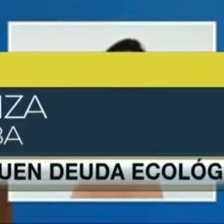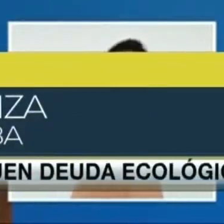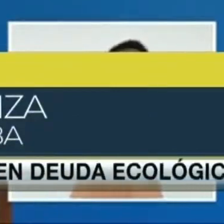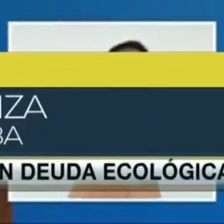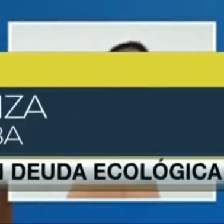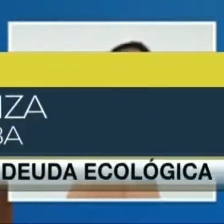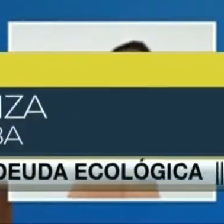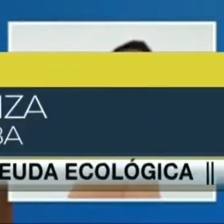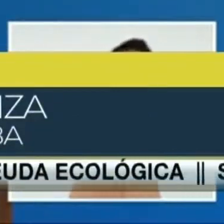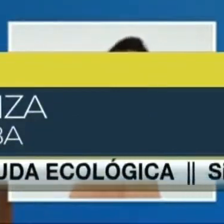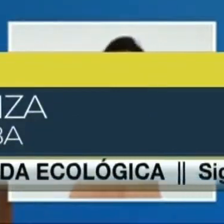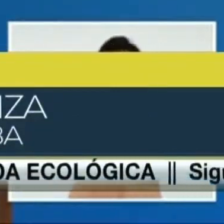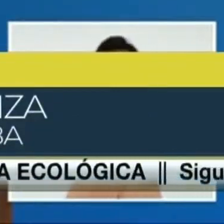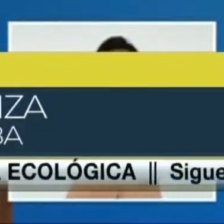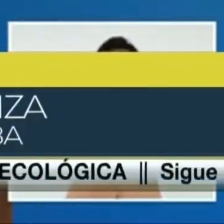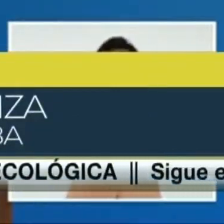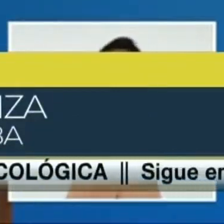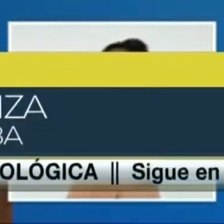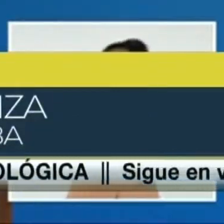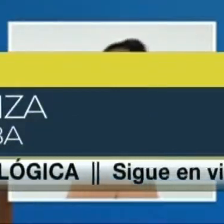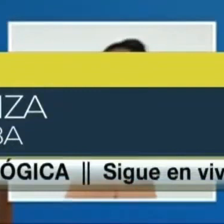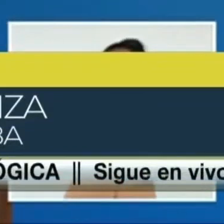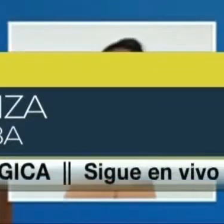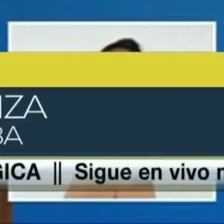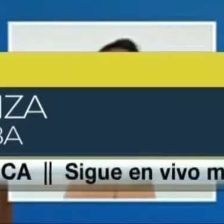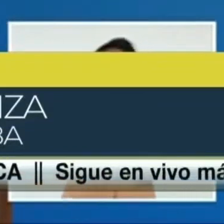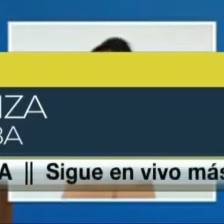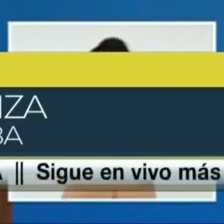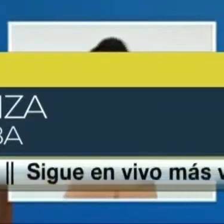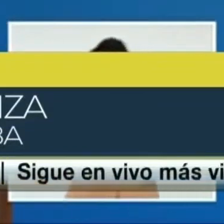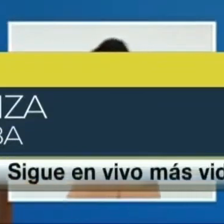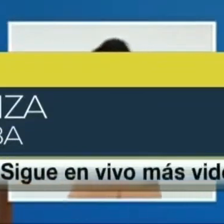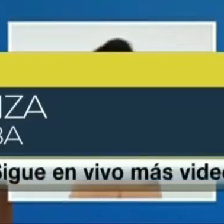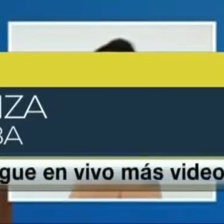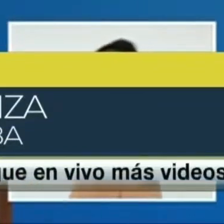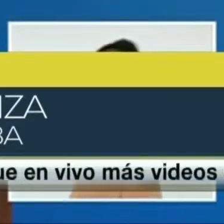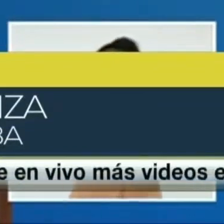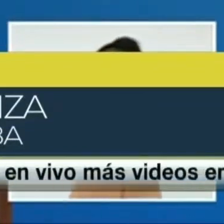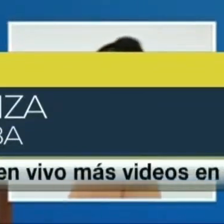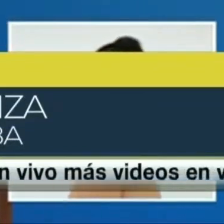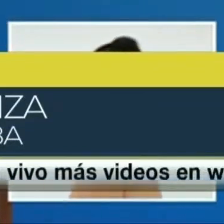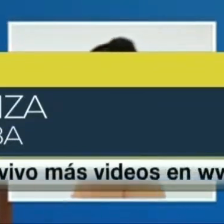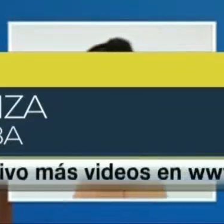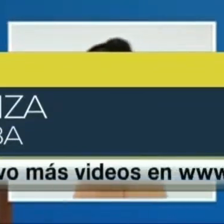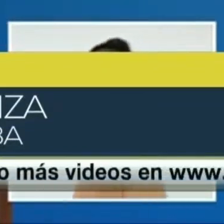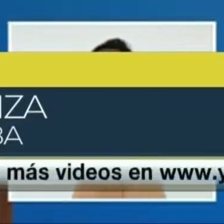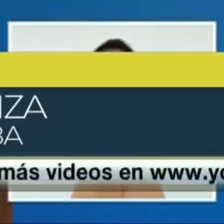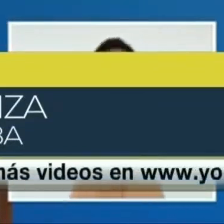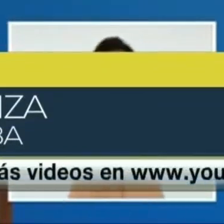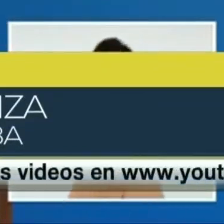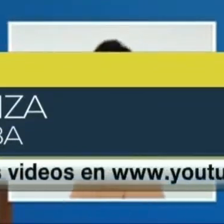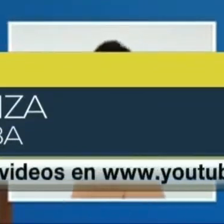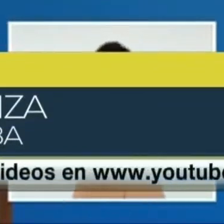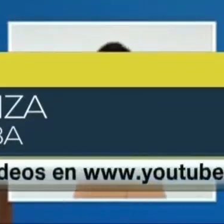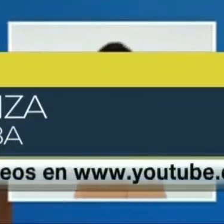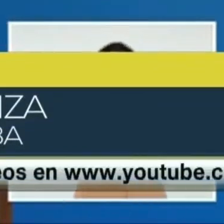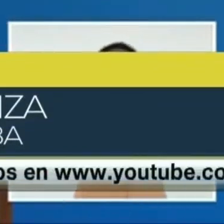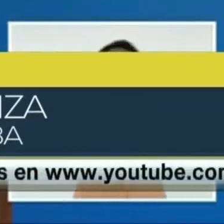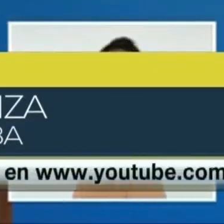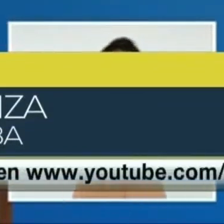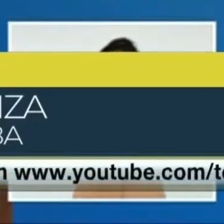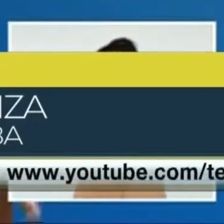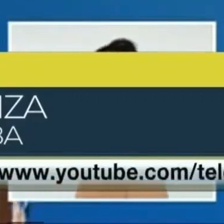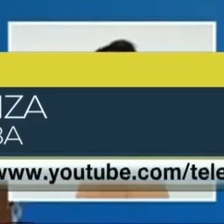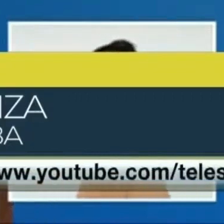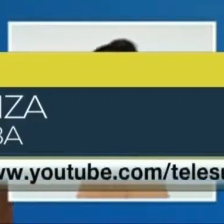ustedes que no es fácil en un video eliminar texto de carteles o aplicar